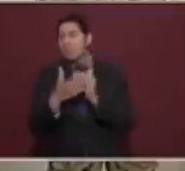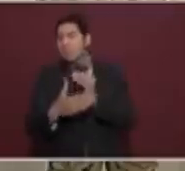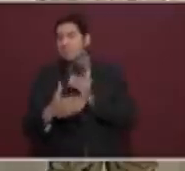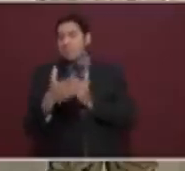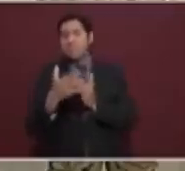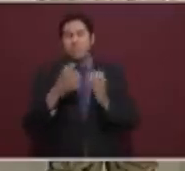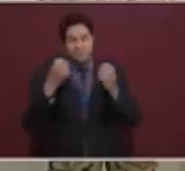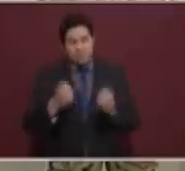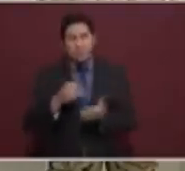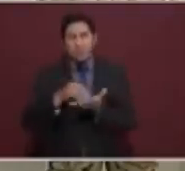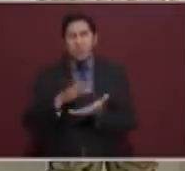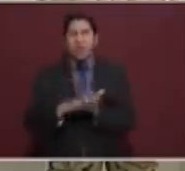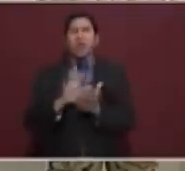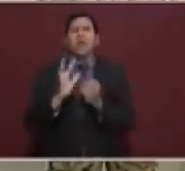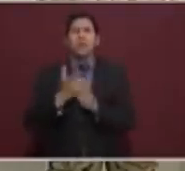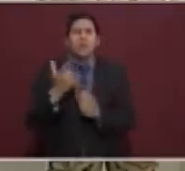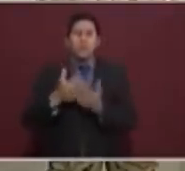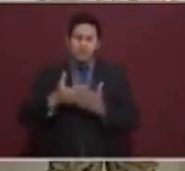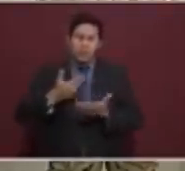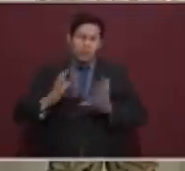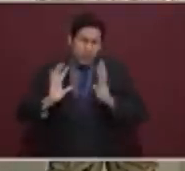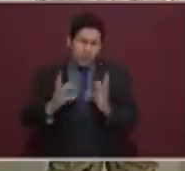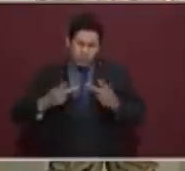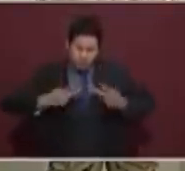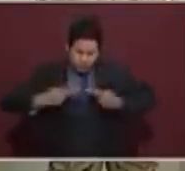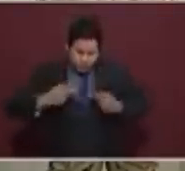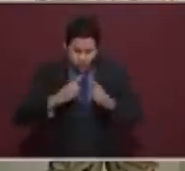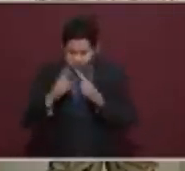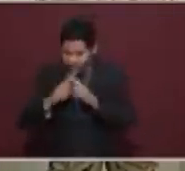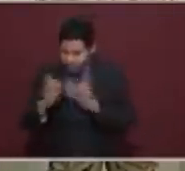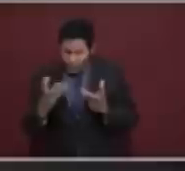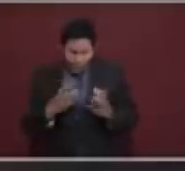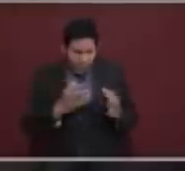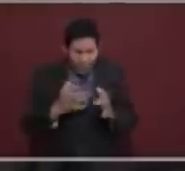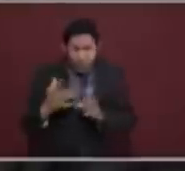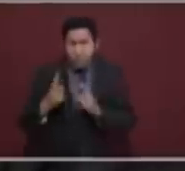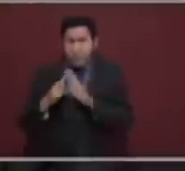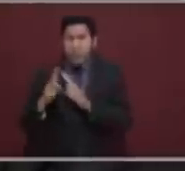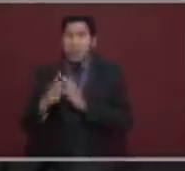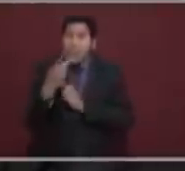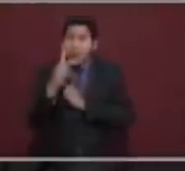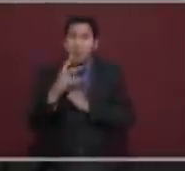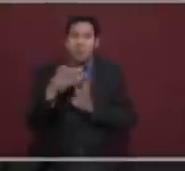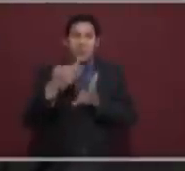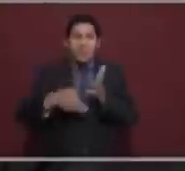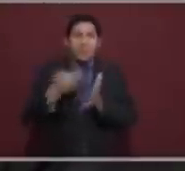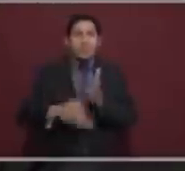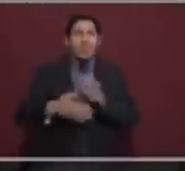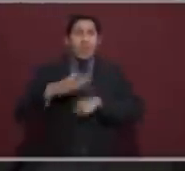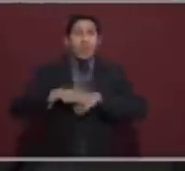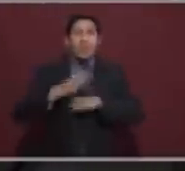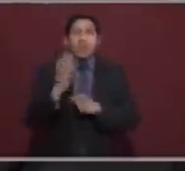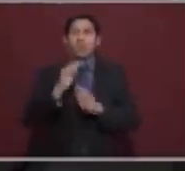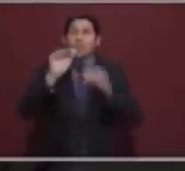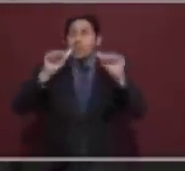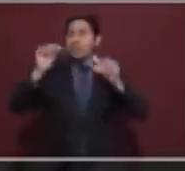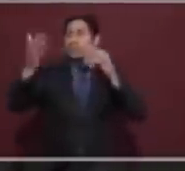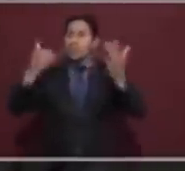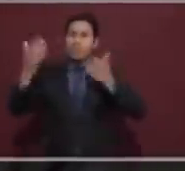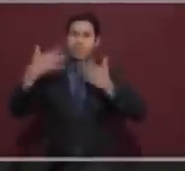porque ya se ha avanzado pero nos faltan elementos no está de más